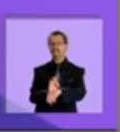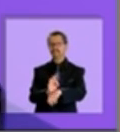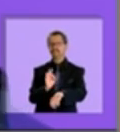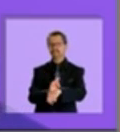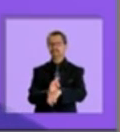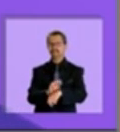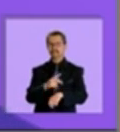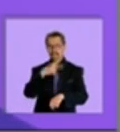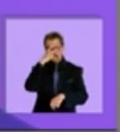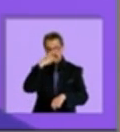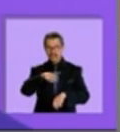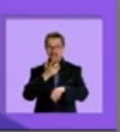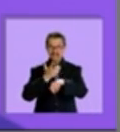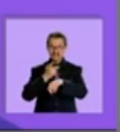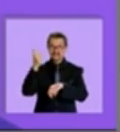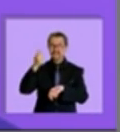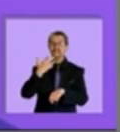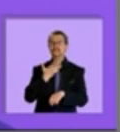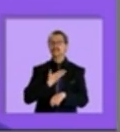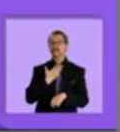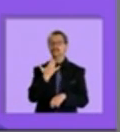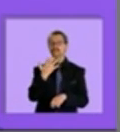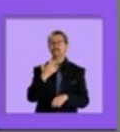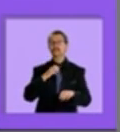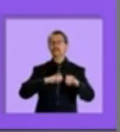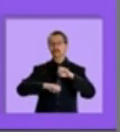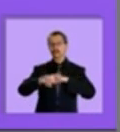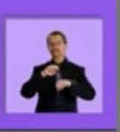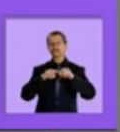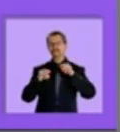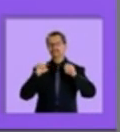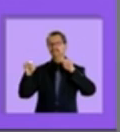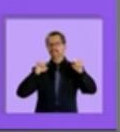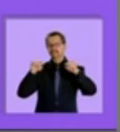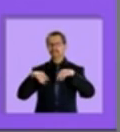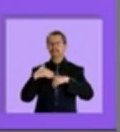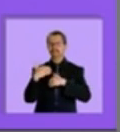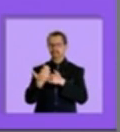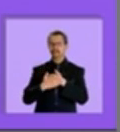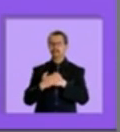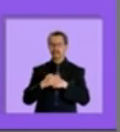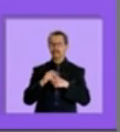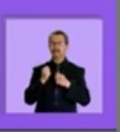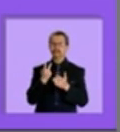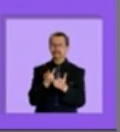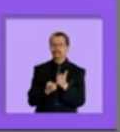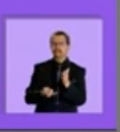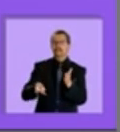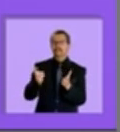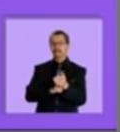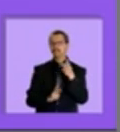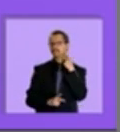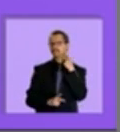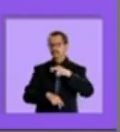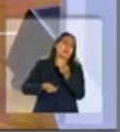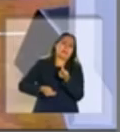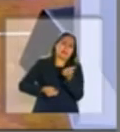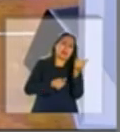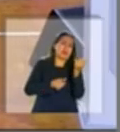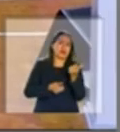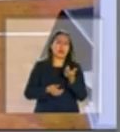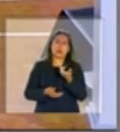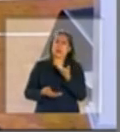contar porque no hubo mucho más. Bueno, a lo de Anaya que le quita, eso fue bonito, ¿no? A la revista Proceso que